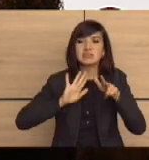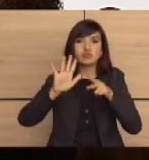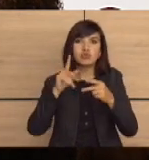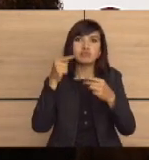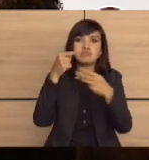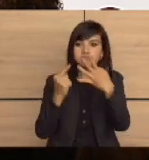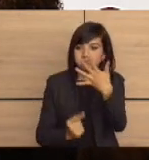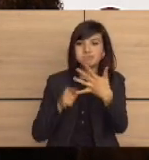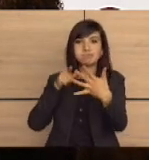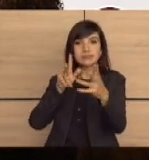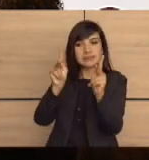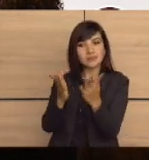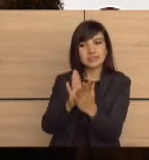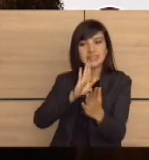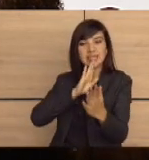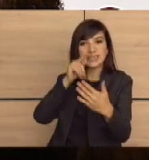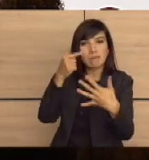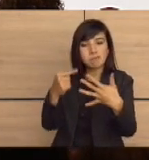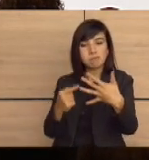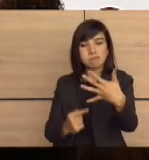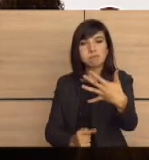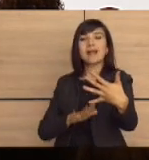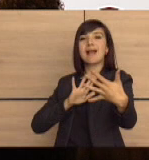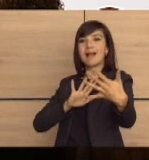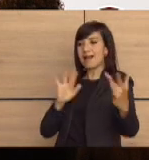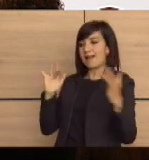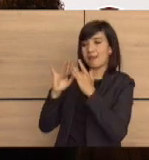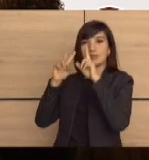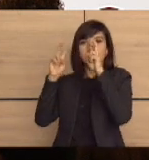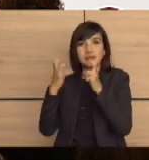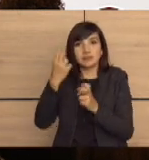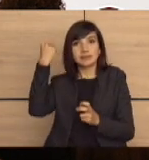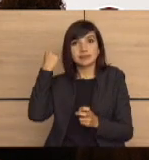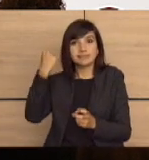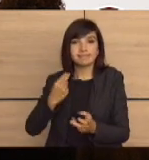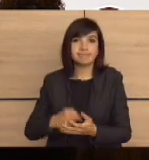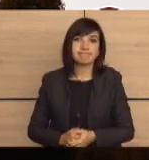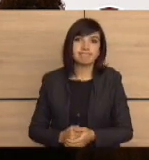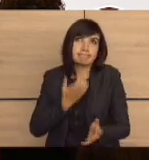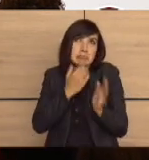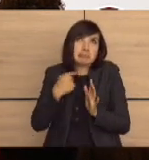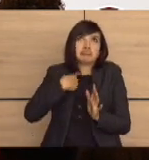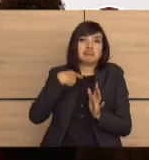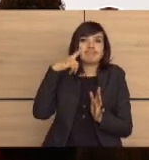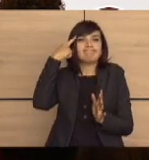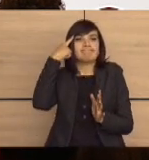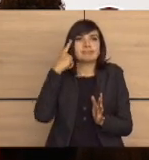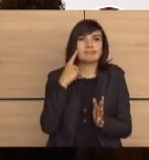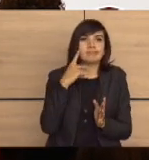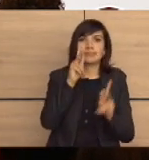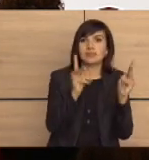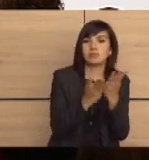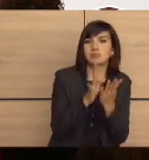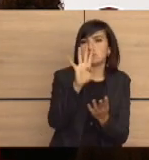Yo me cuestiono y entiendo que en su momento fue producido de esa manera, como un estudiante de 9 años o de 10 años en